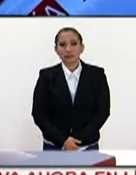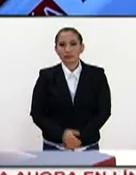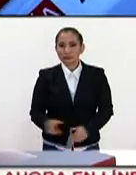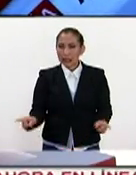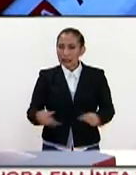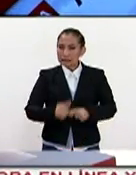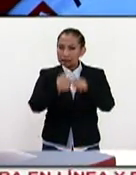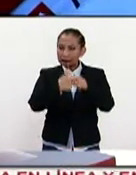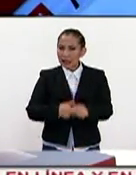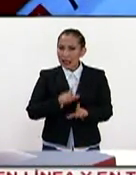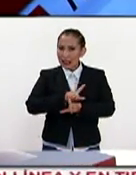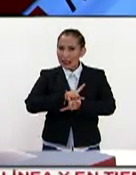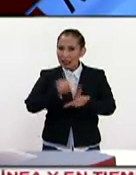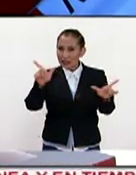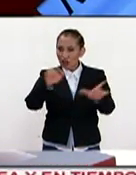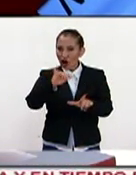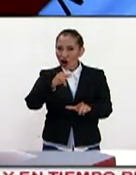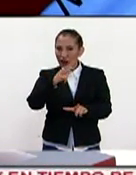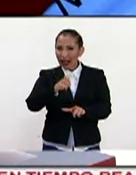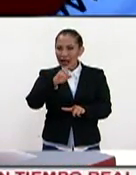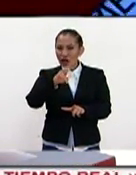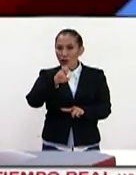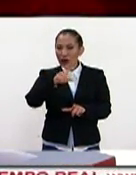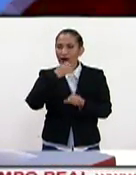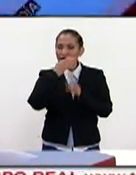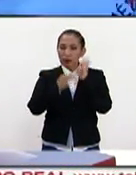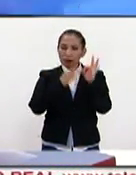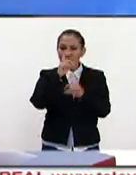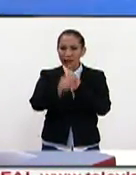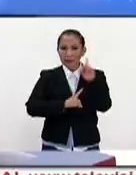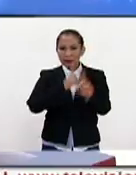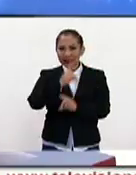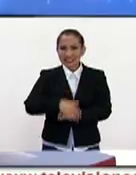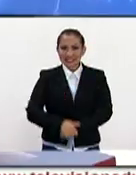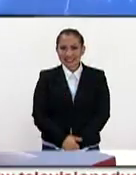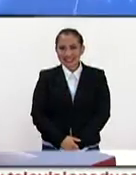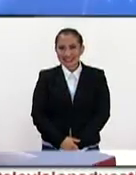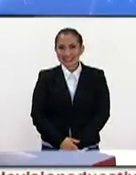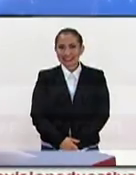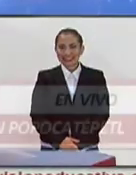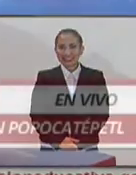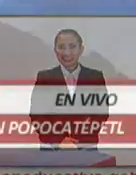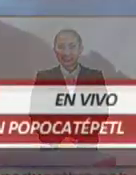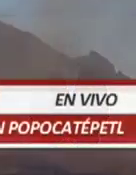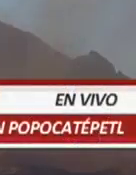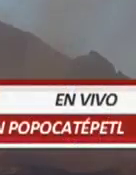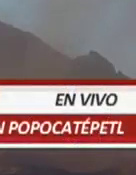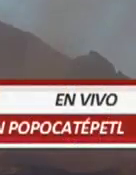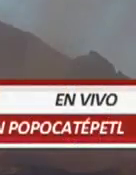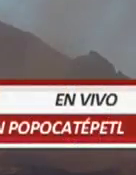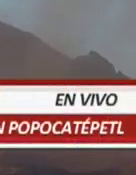Vamos a hacer una breve pausa y está listo Jorge Rubio con toda la información de los deportes.